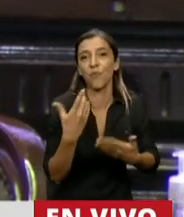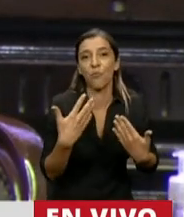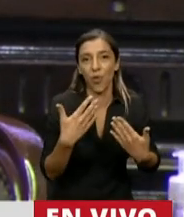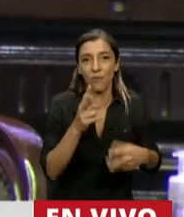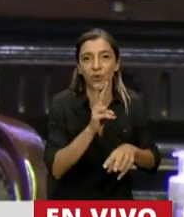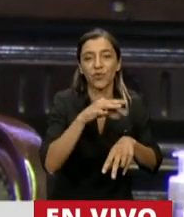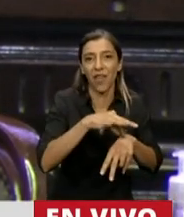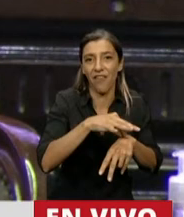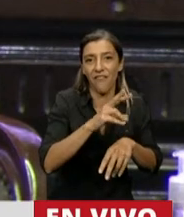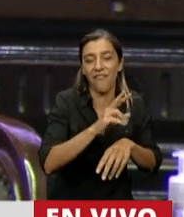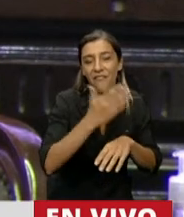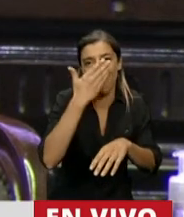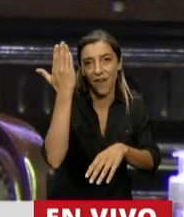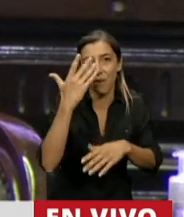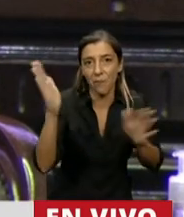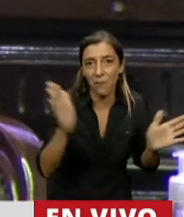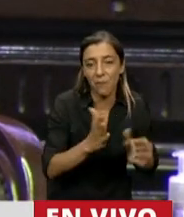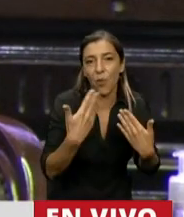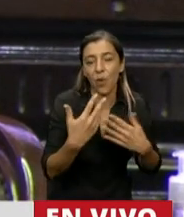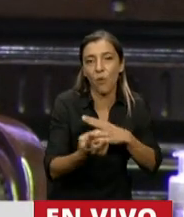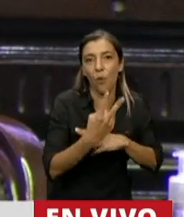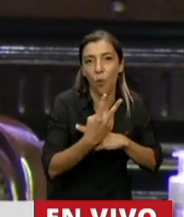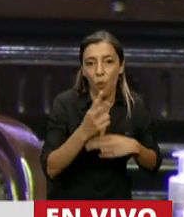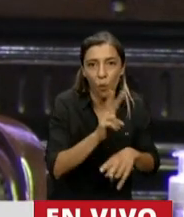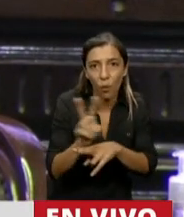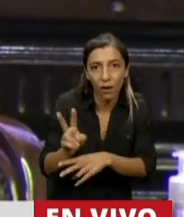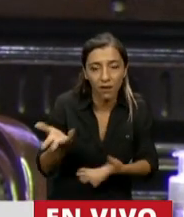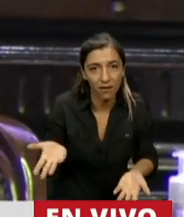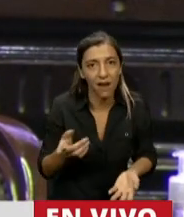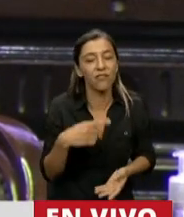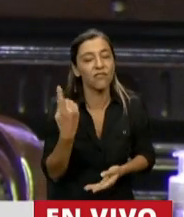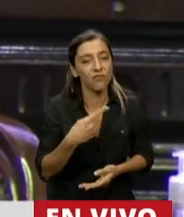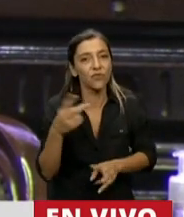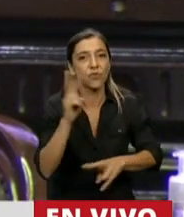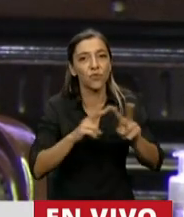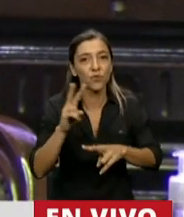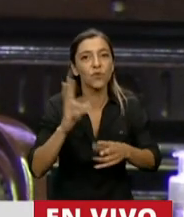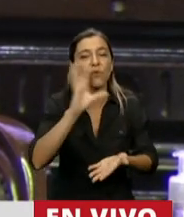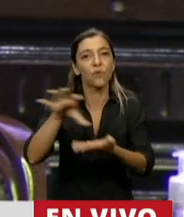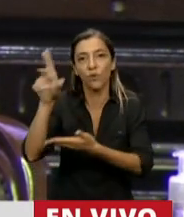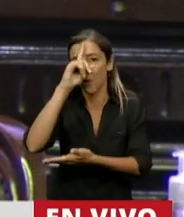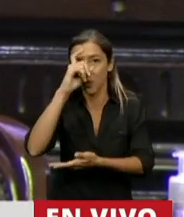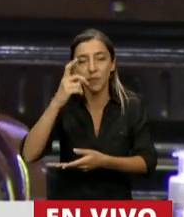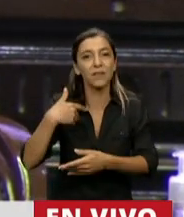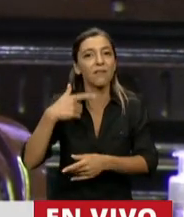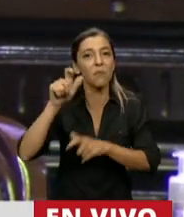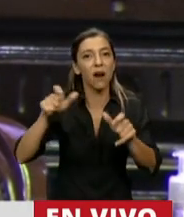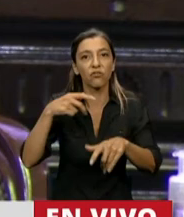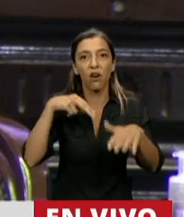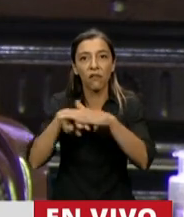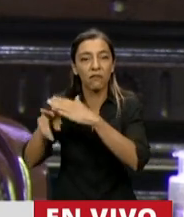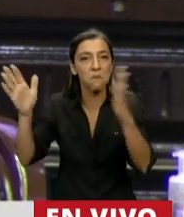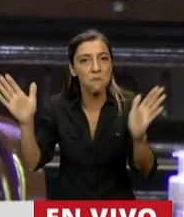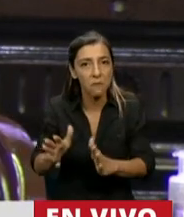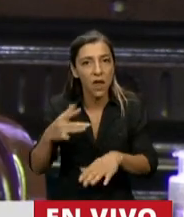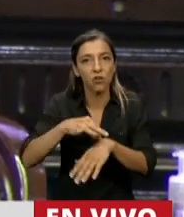Porque tengamos menos argentinos en los hospitales y porque tengamos una mejor calidad de vida para todos,